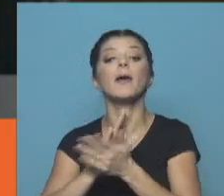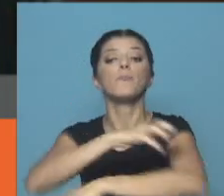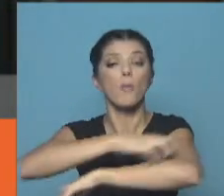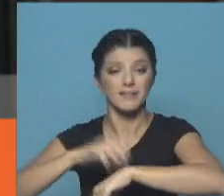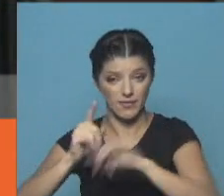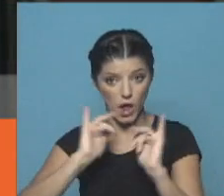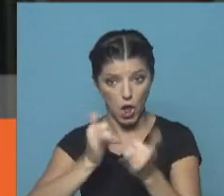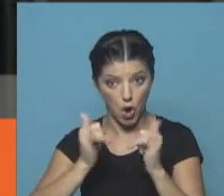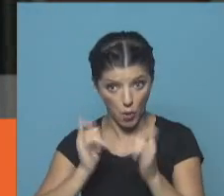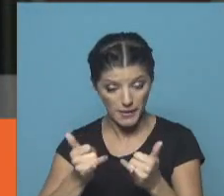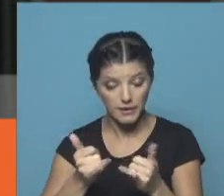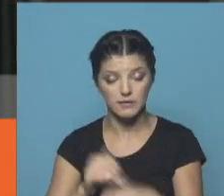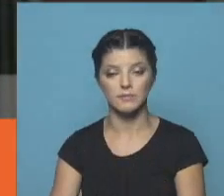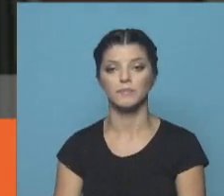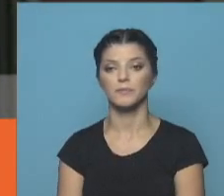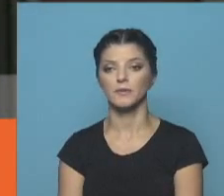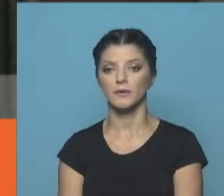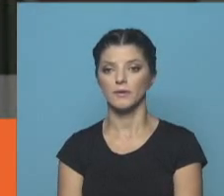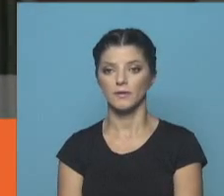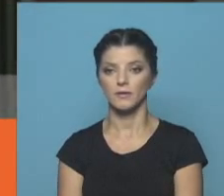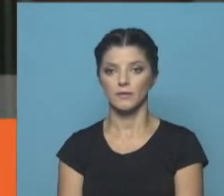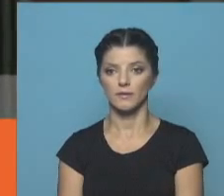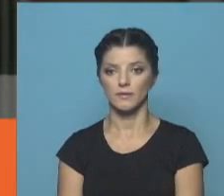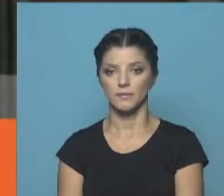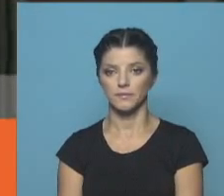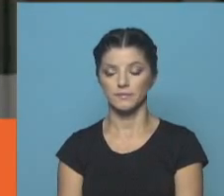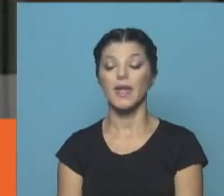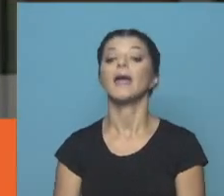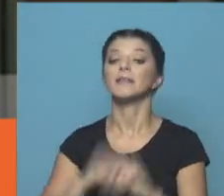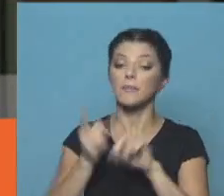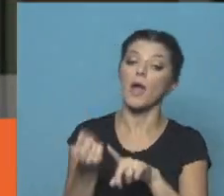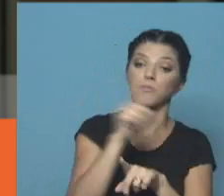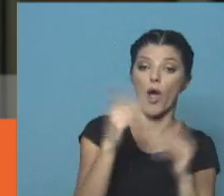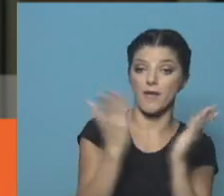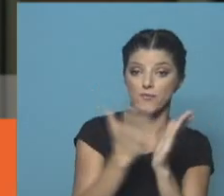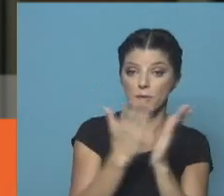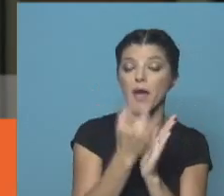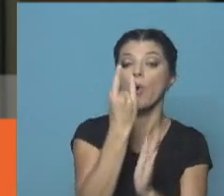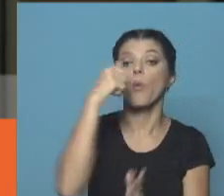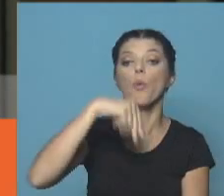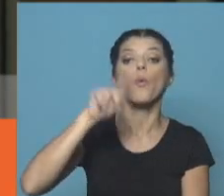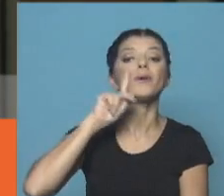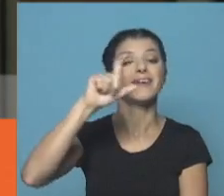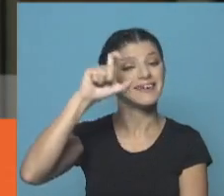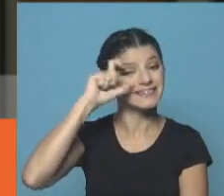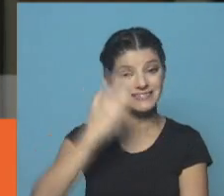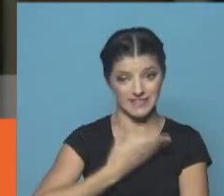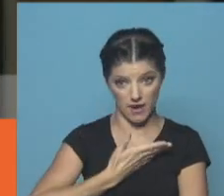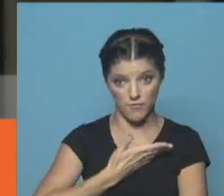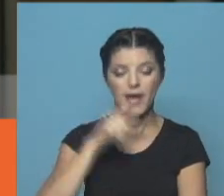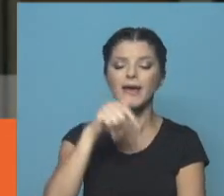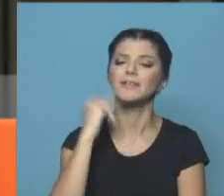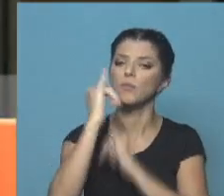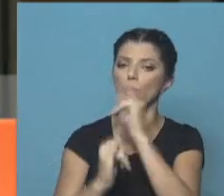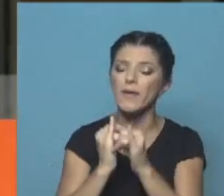este acoplado que se le dio a conocer por parte de UNICEF en un relevamiento que habla con datos crudos de niños que van